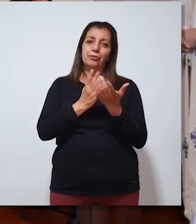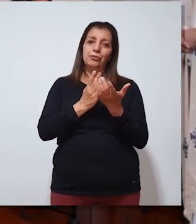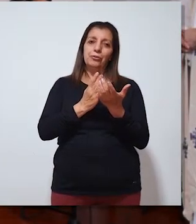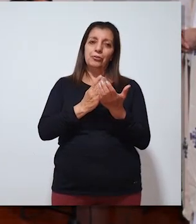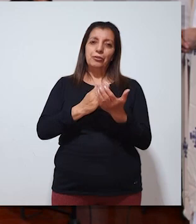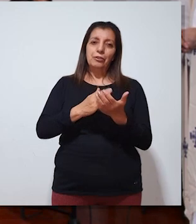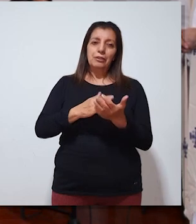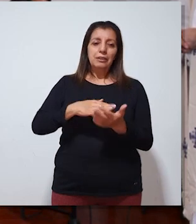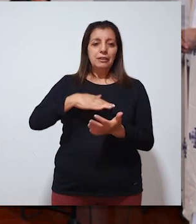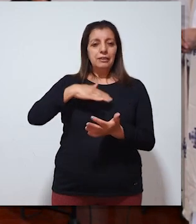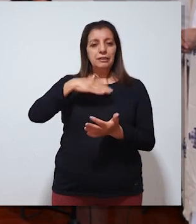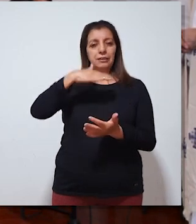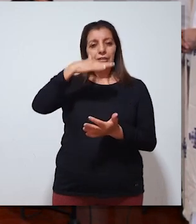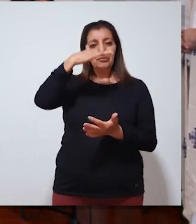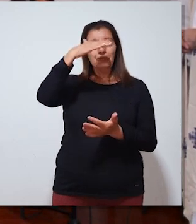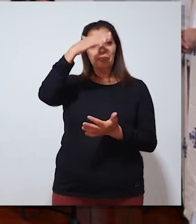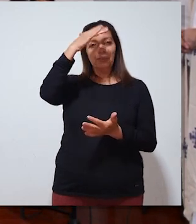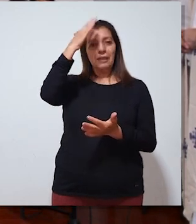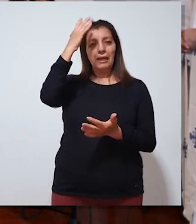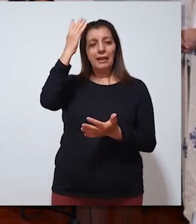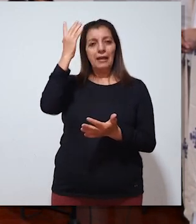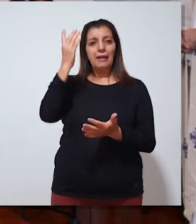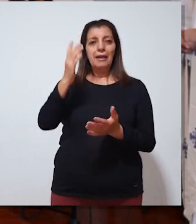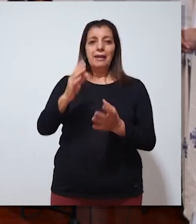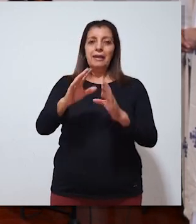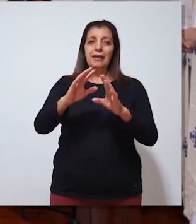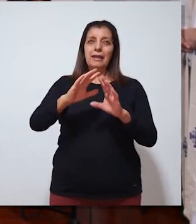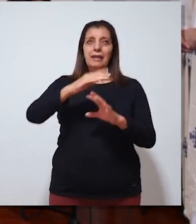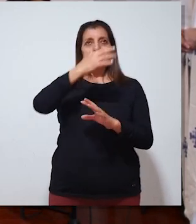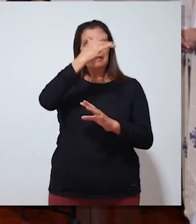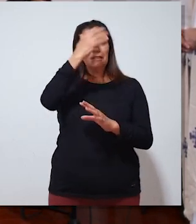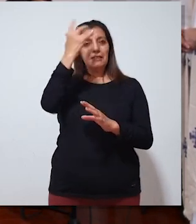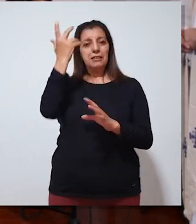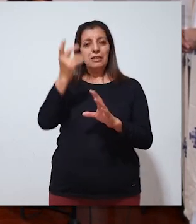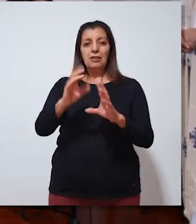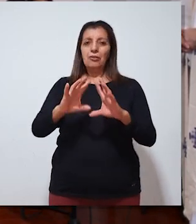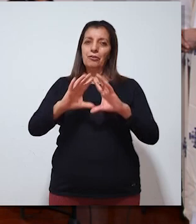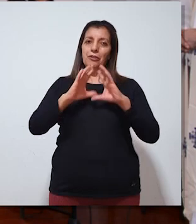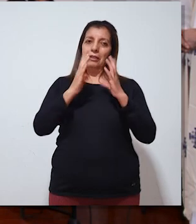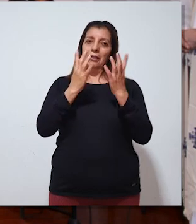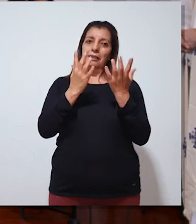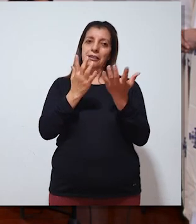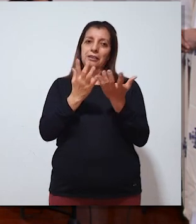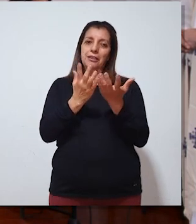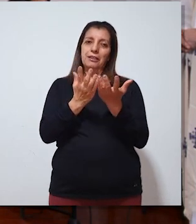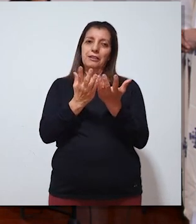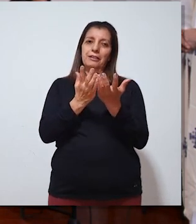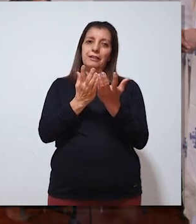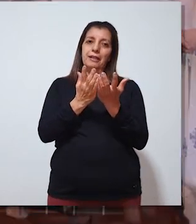universo, llenos está el cielo y la